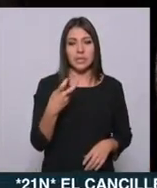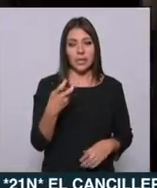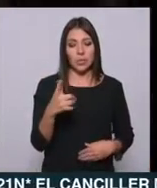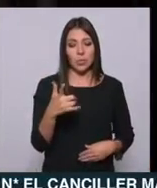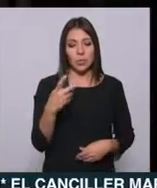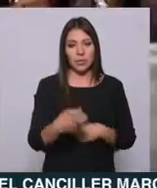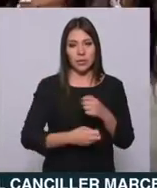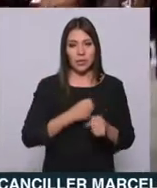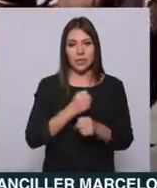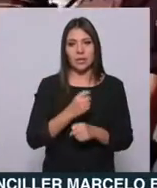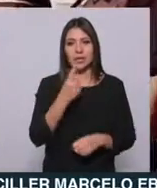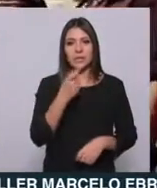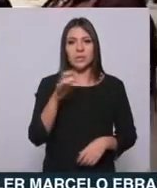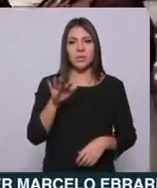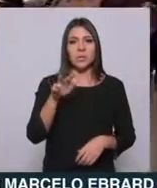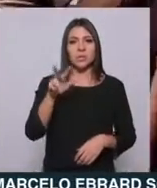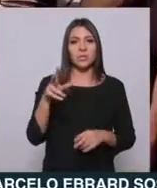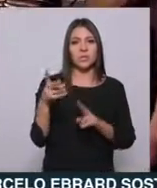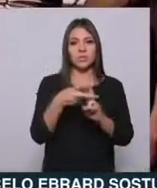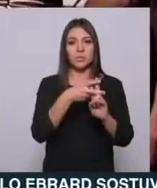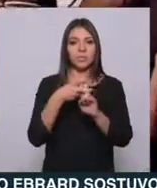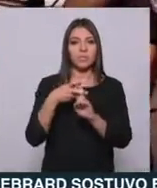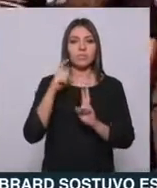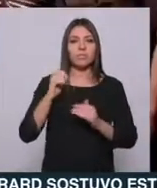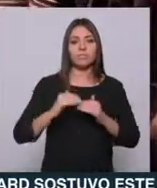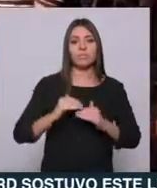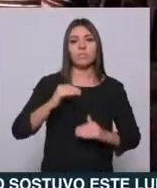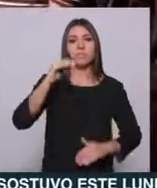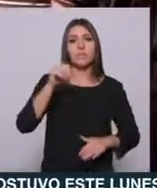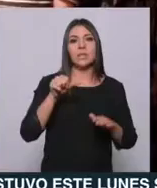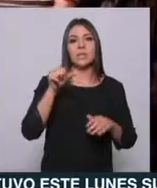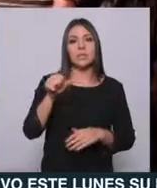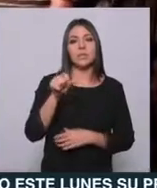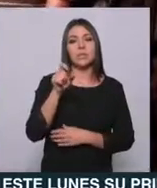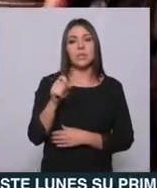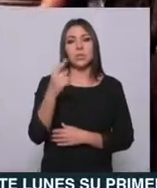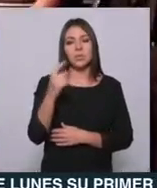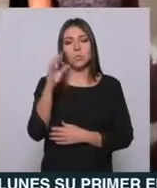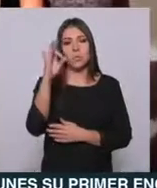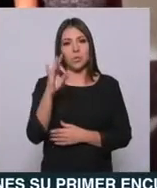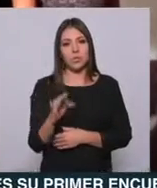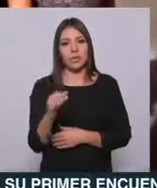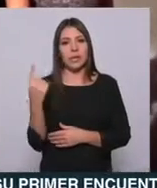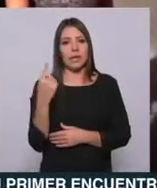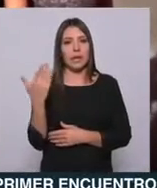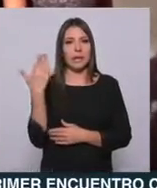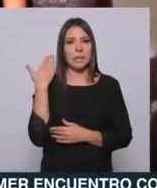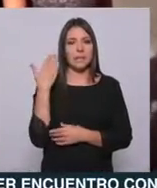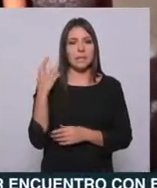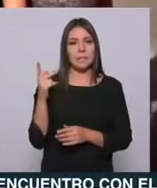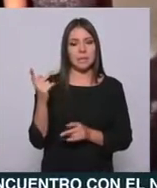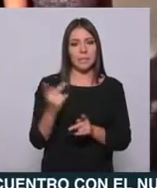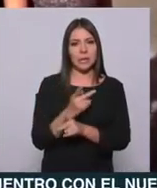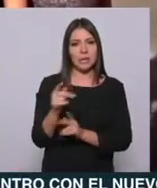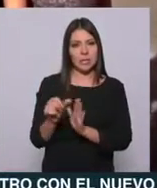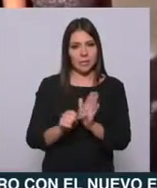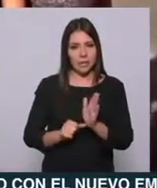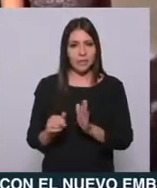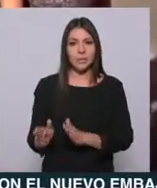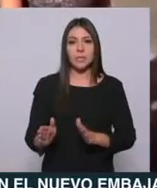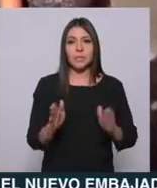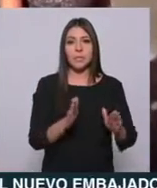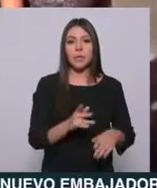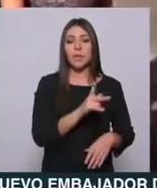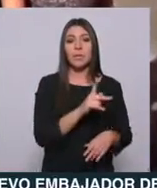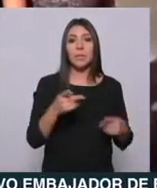cometieron 158 secuestros, lo que representa una alza de 16.1% respecto al mes anterior. En lo que se refiere al número